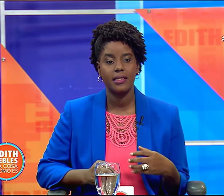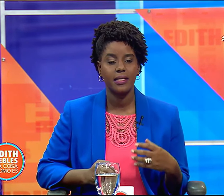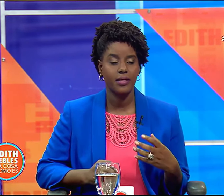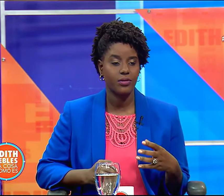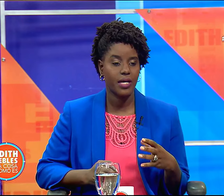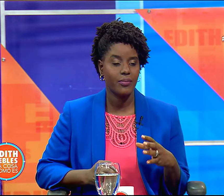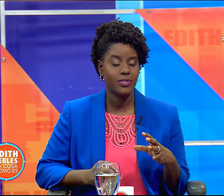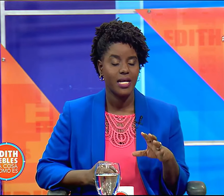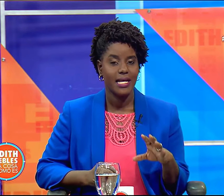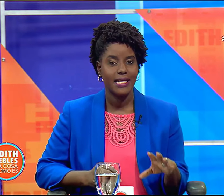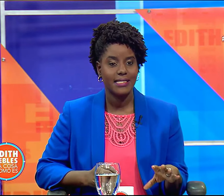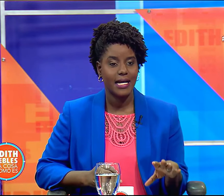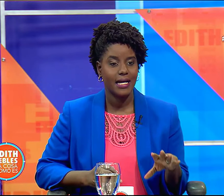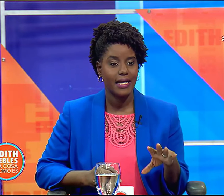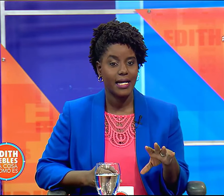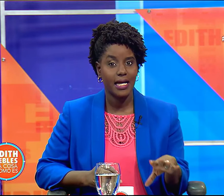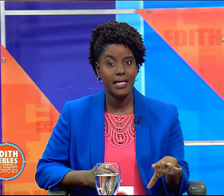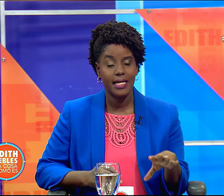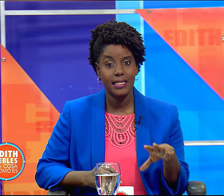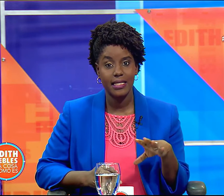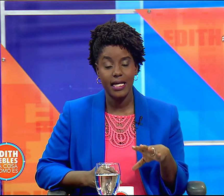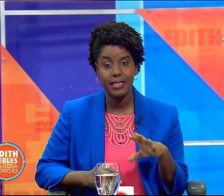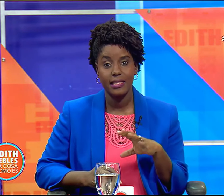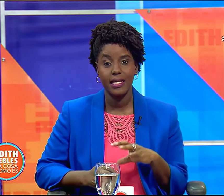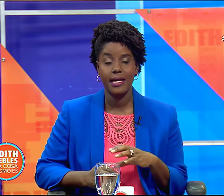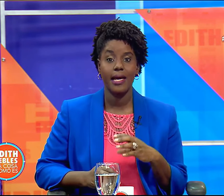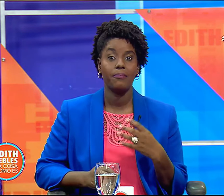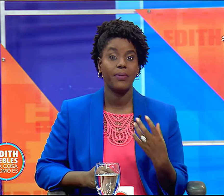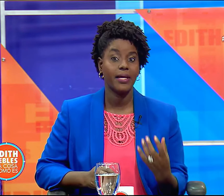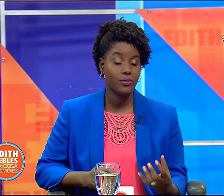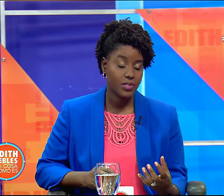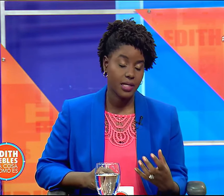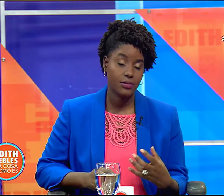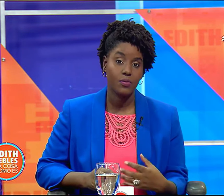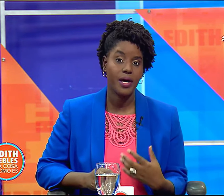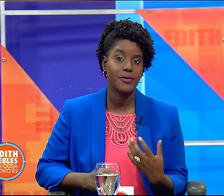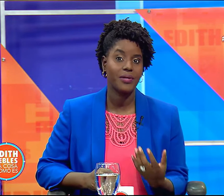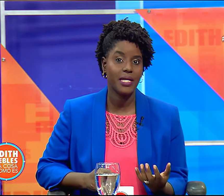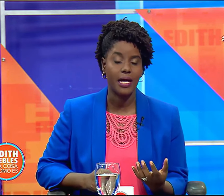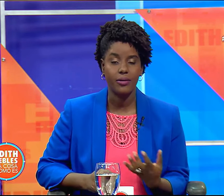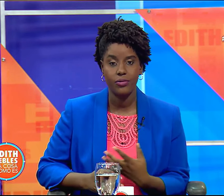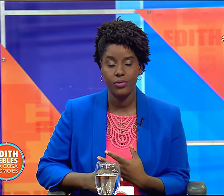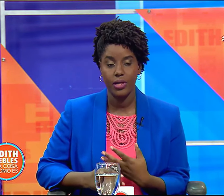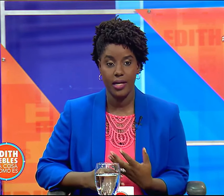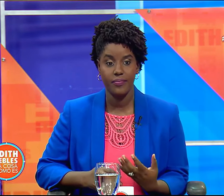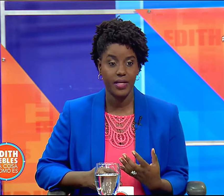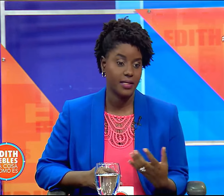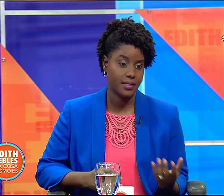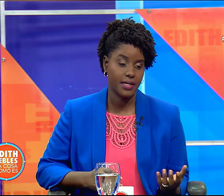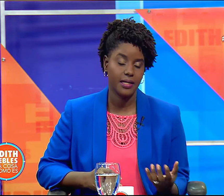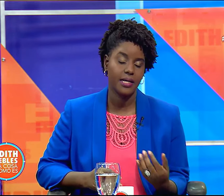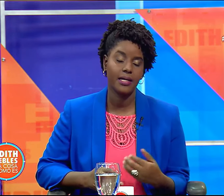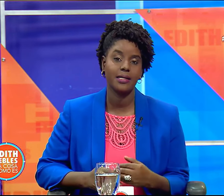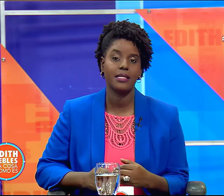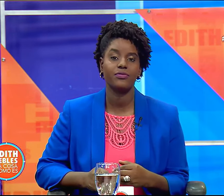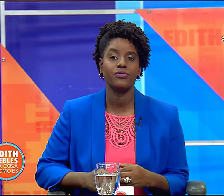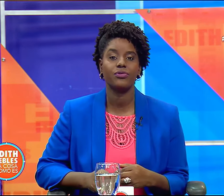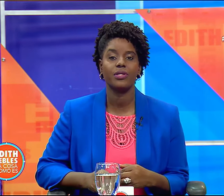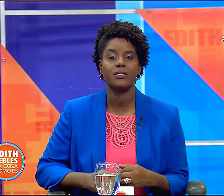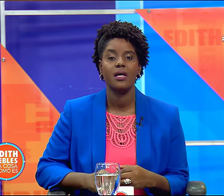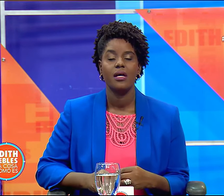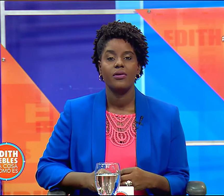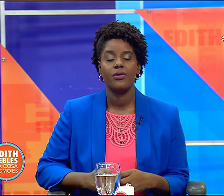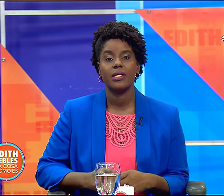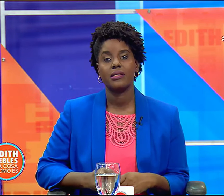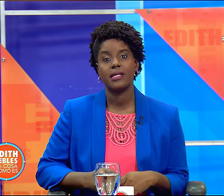seguir teniendo, digamos, esa gran cantidad de empleos que en su mayoría, gente que están en esas